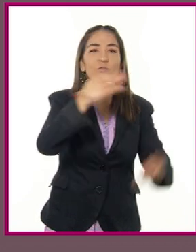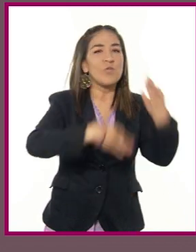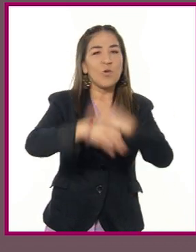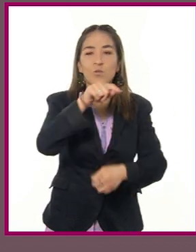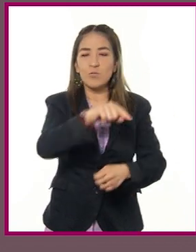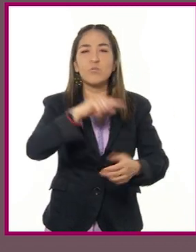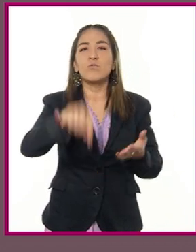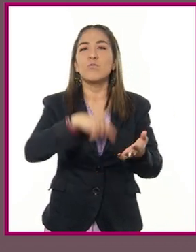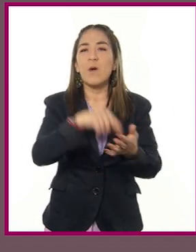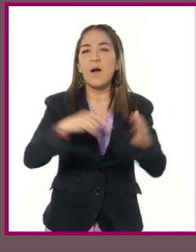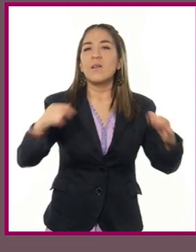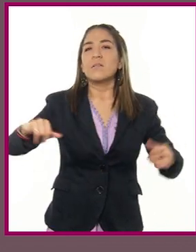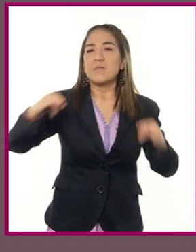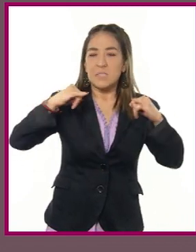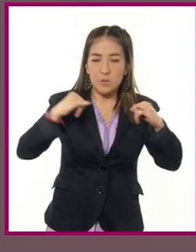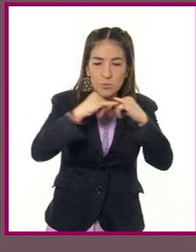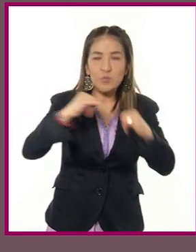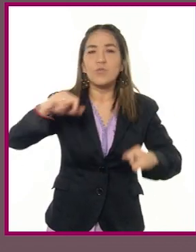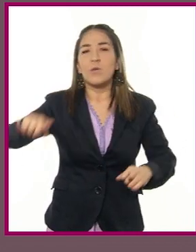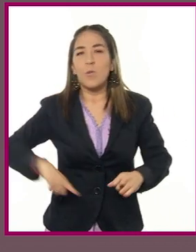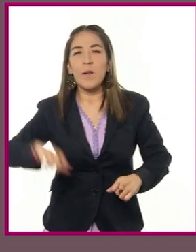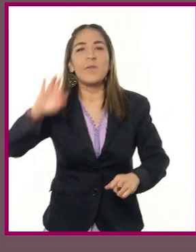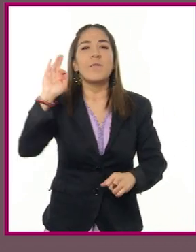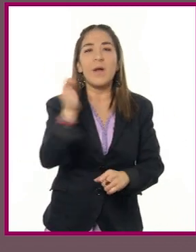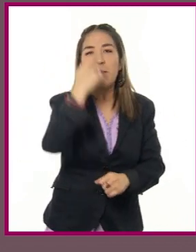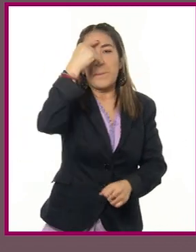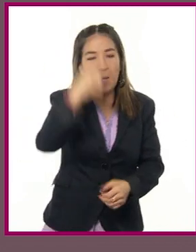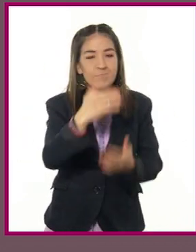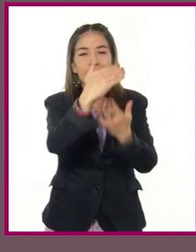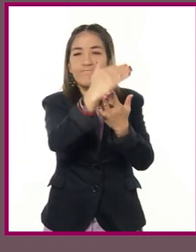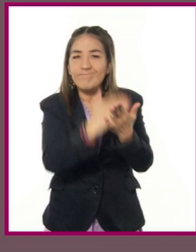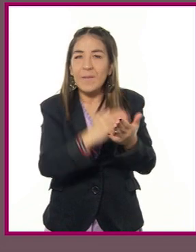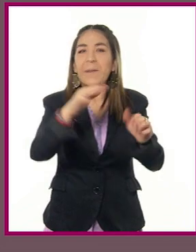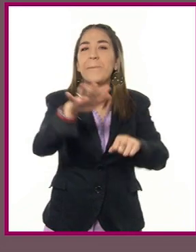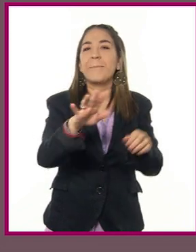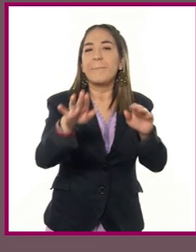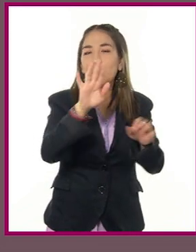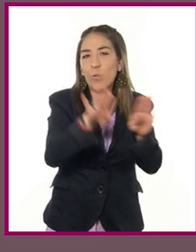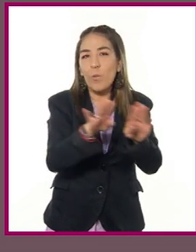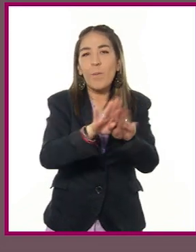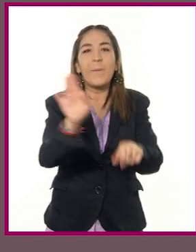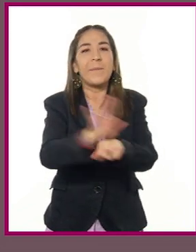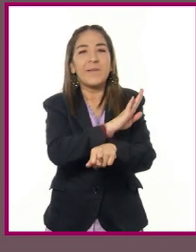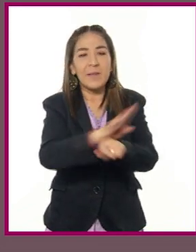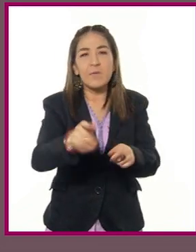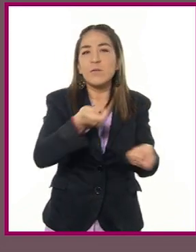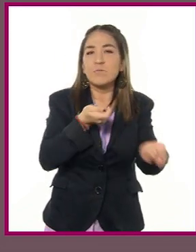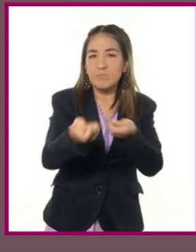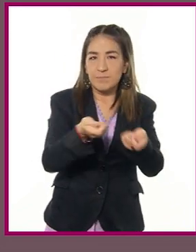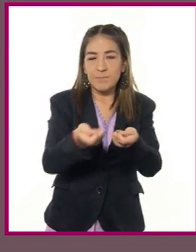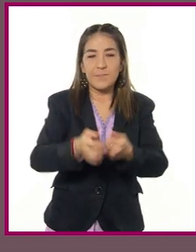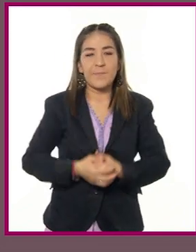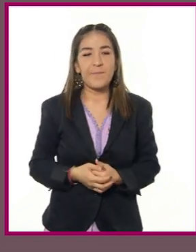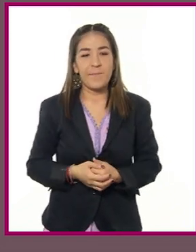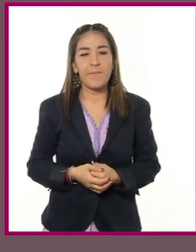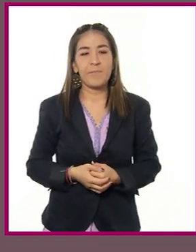federales emplearan análisis de costo-beneficio para cualquier clase de regulación. Executive